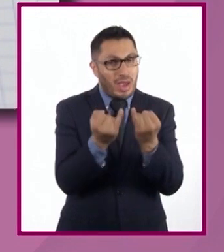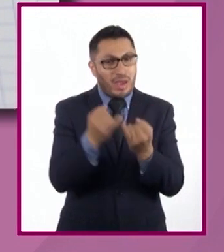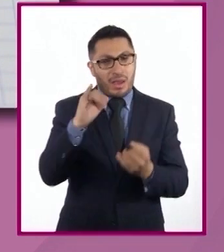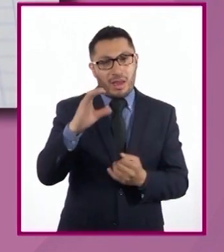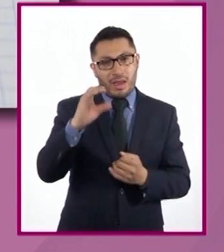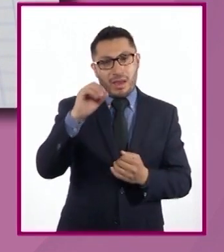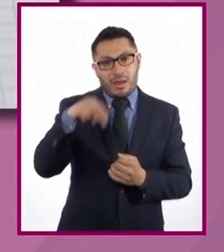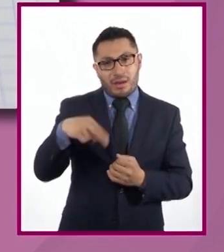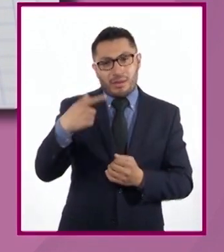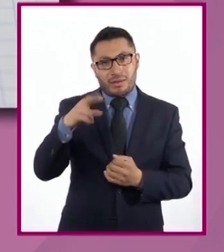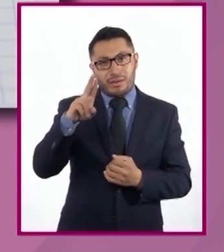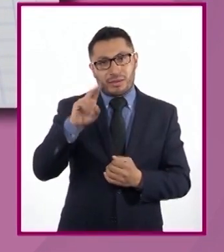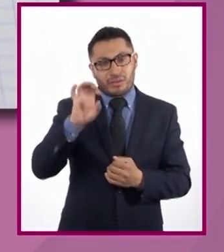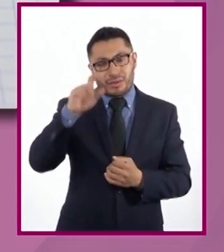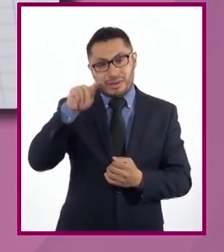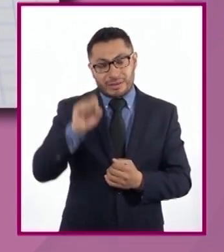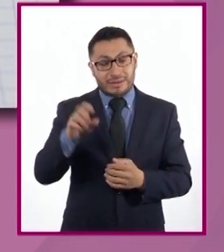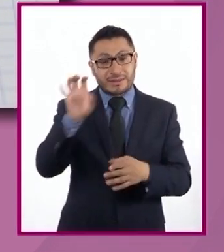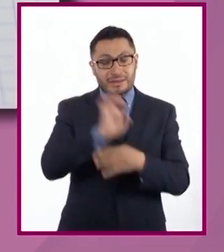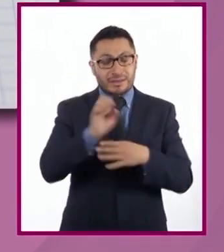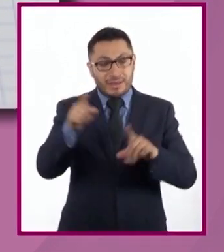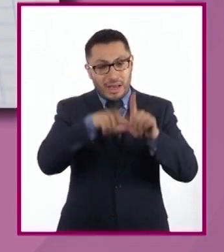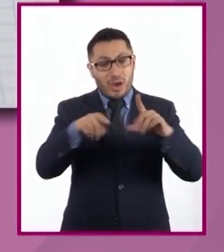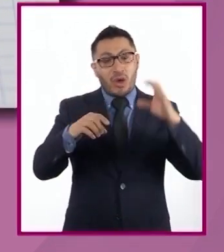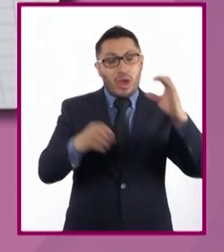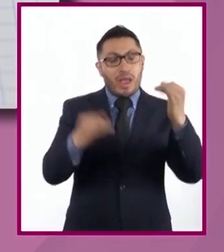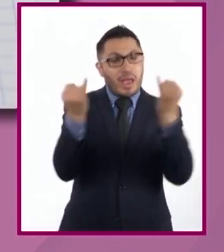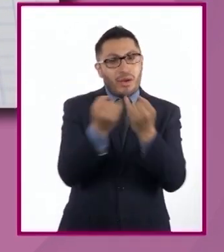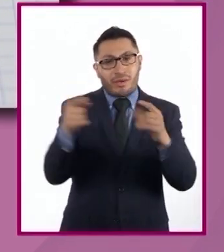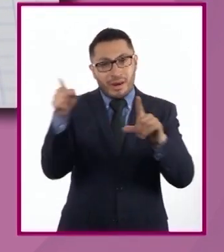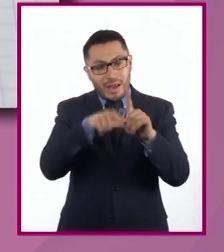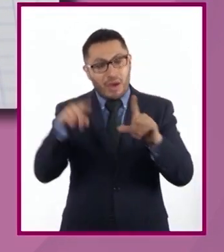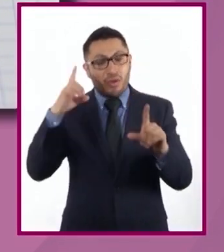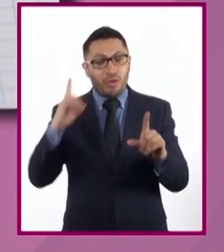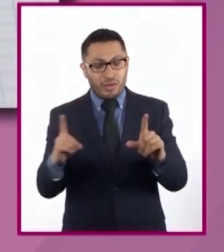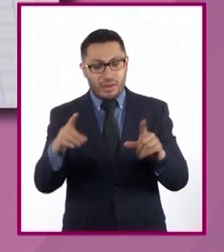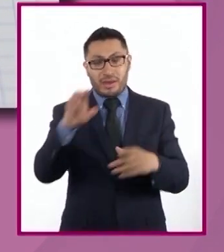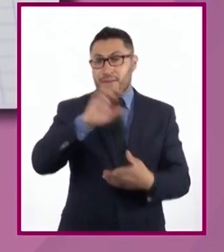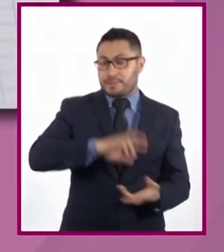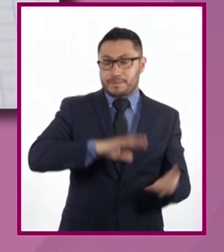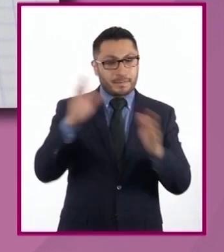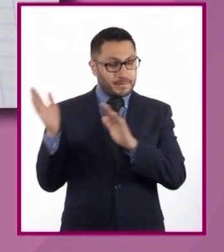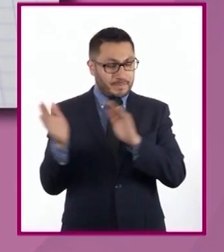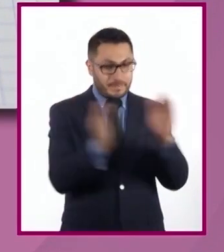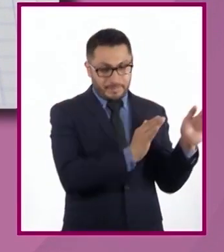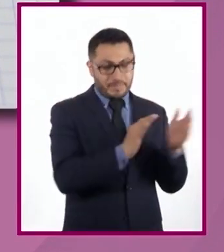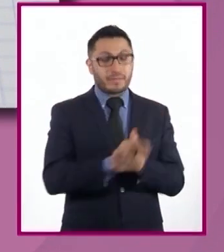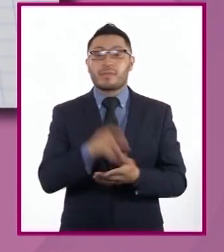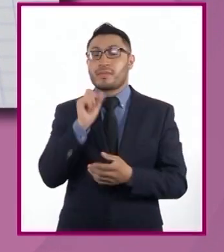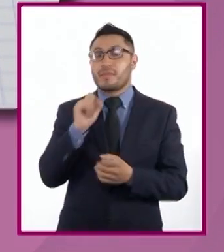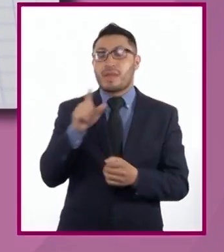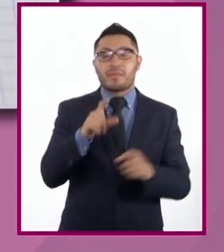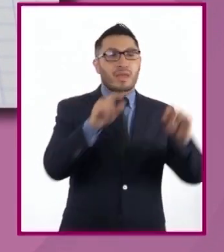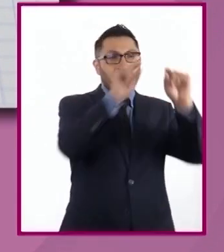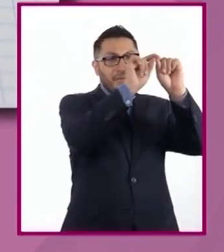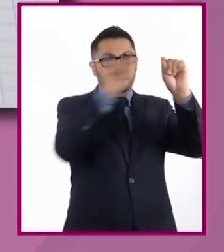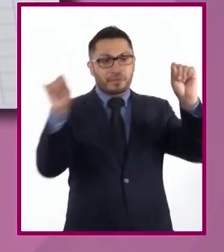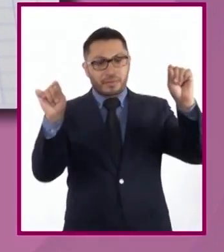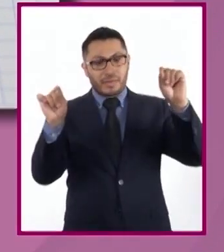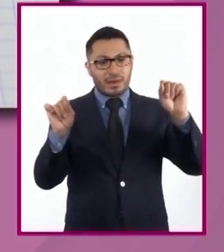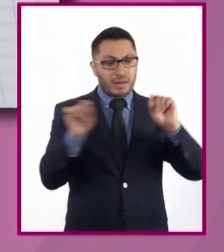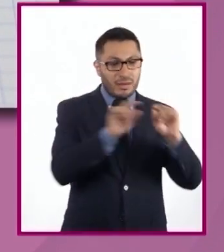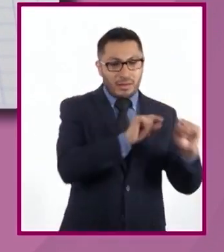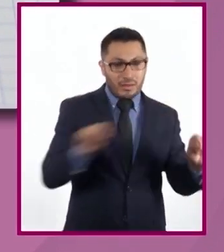lo tanto, el ángulo C es igual al ángulo D. Por otra parte, también las rectas paralelas